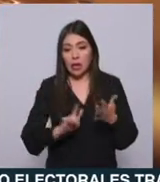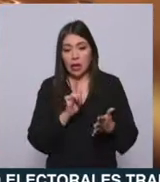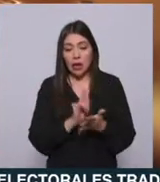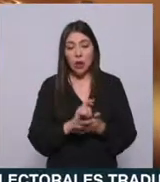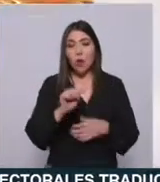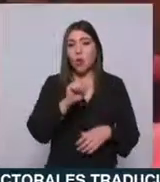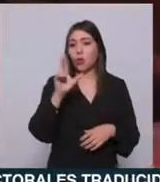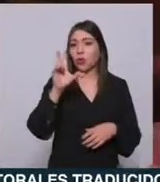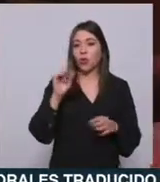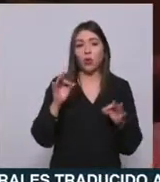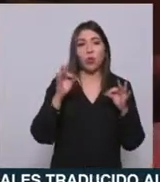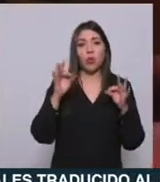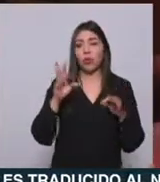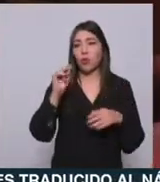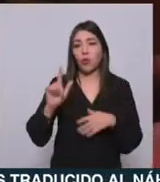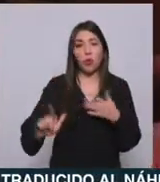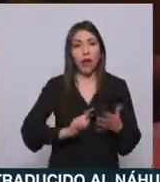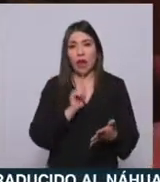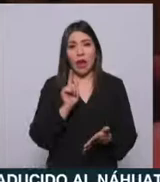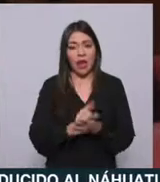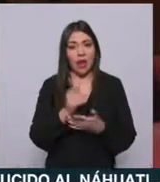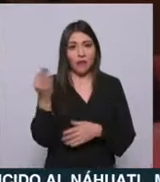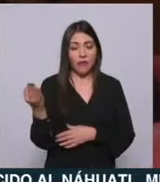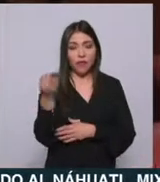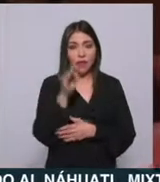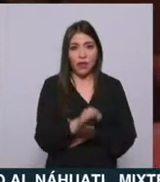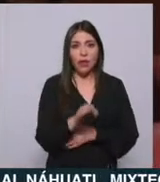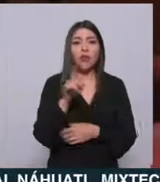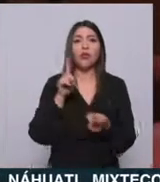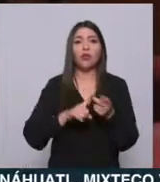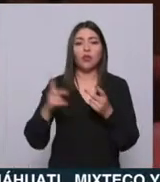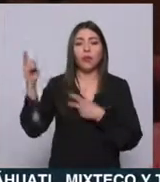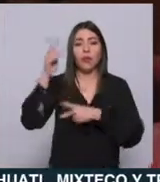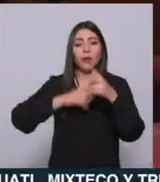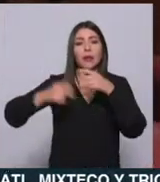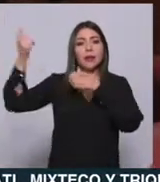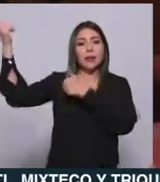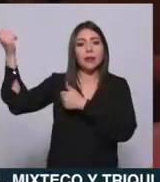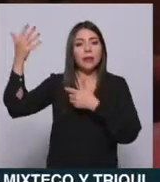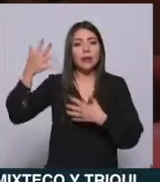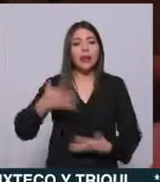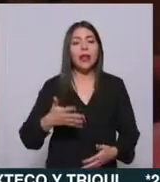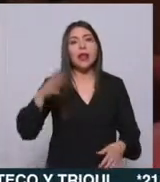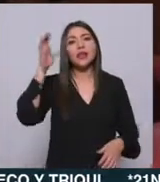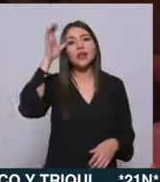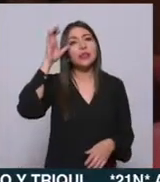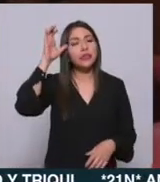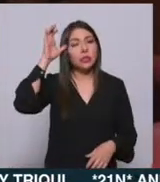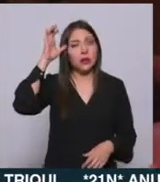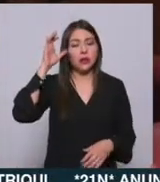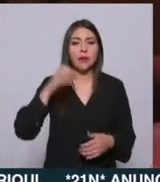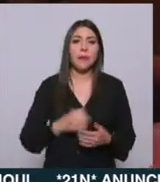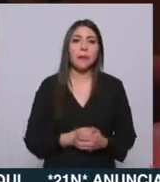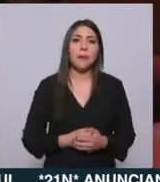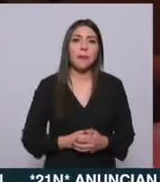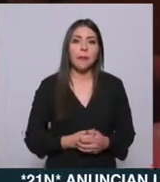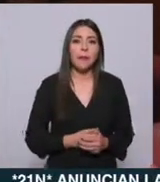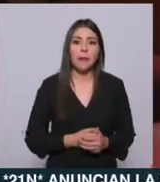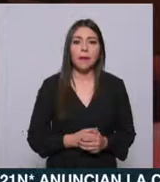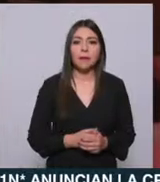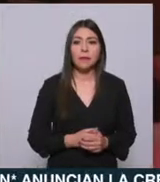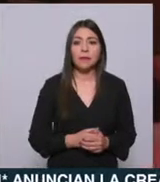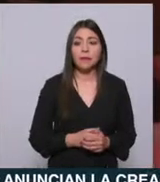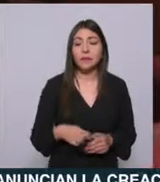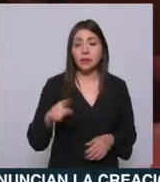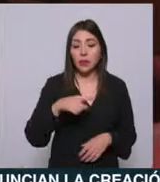de China. Cuando yo le hablo que un foco incandescente es ilegal, no me refiero al hecho de que esté hecho